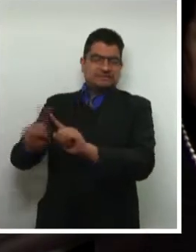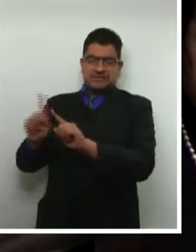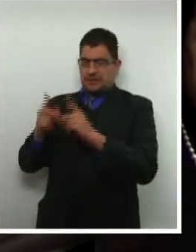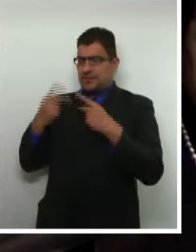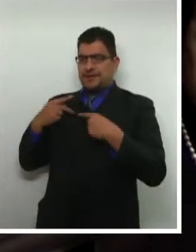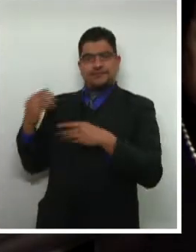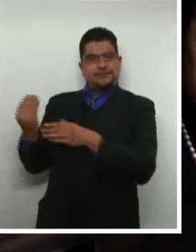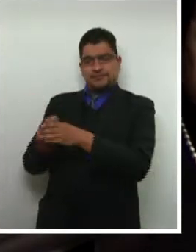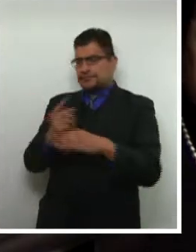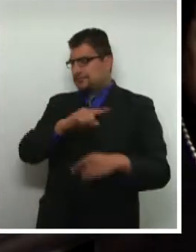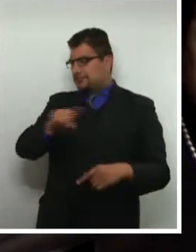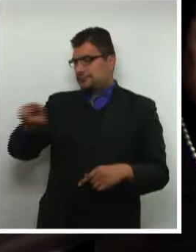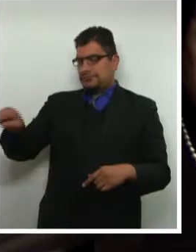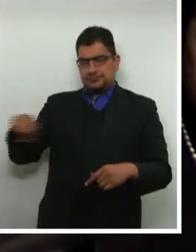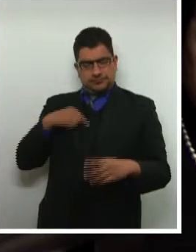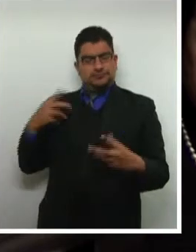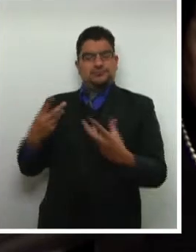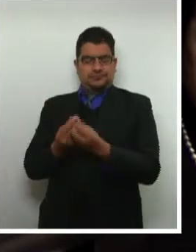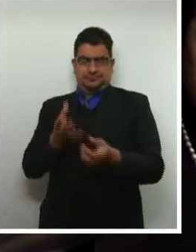particular,